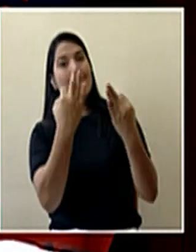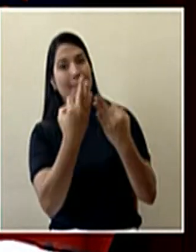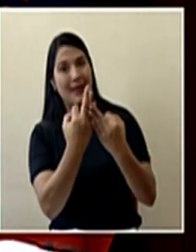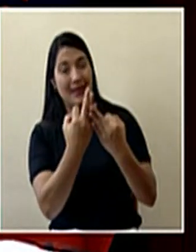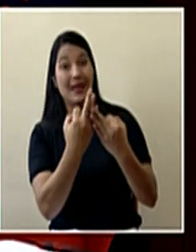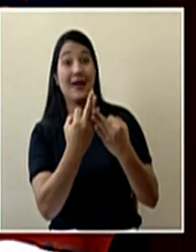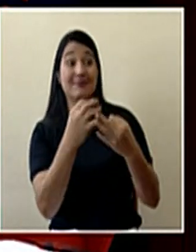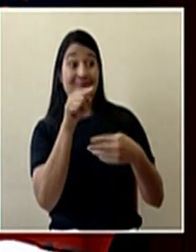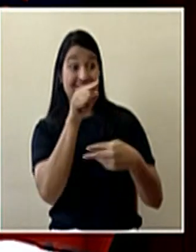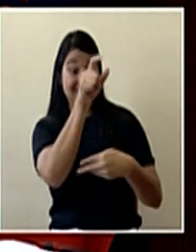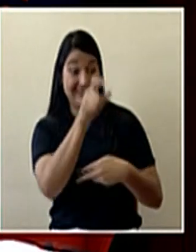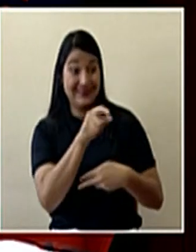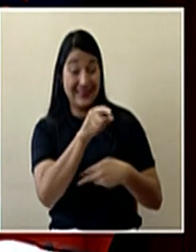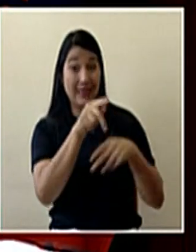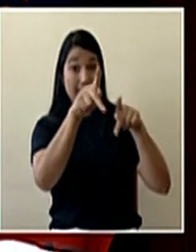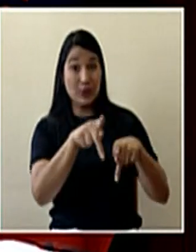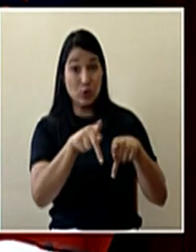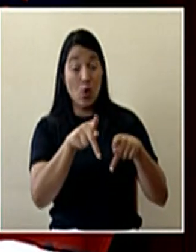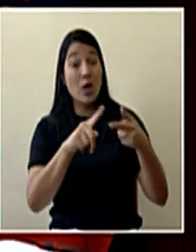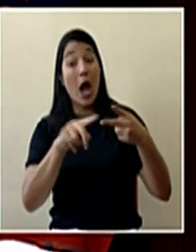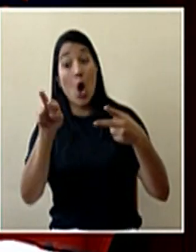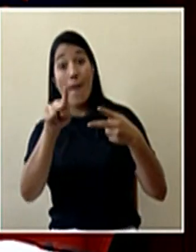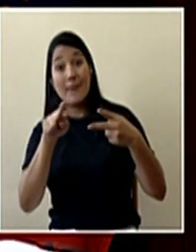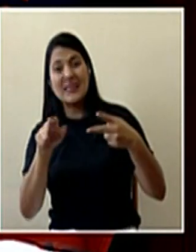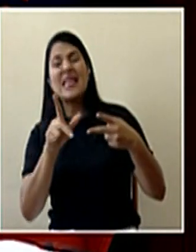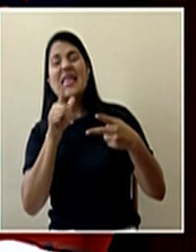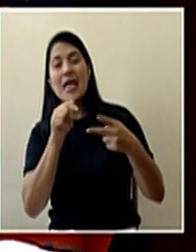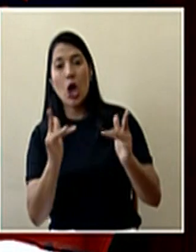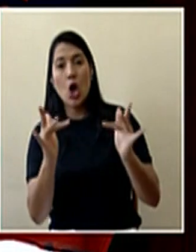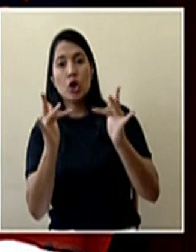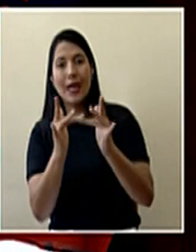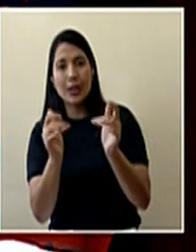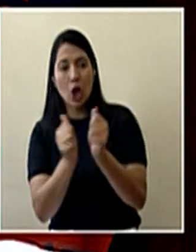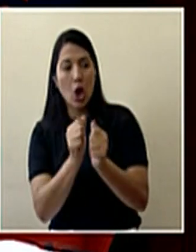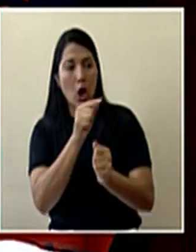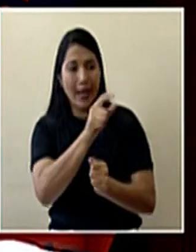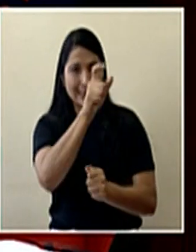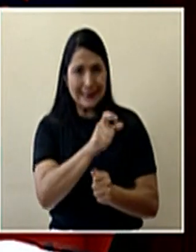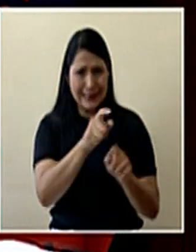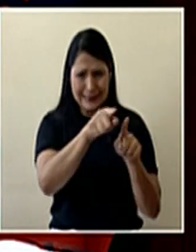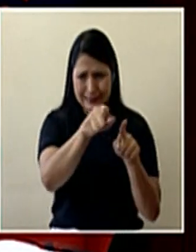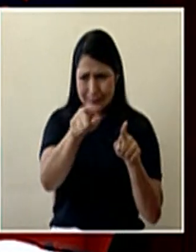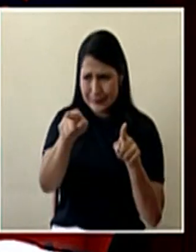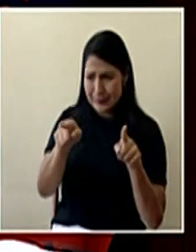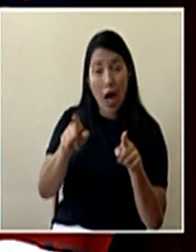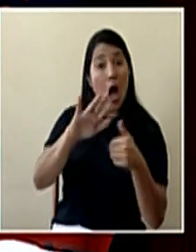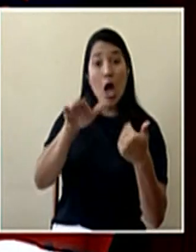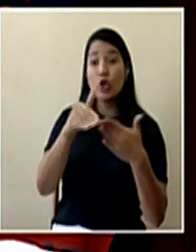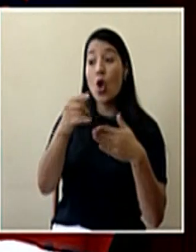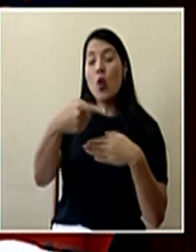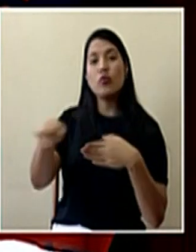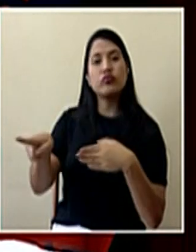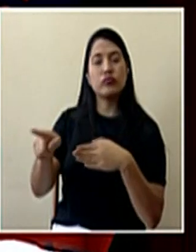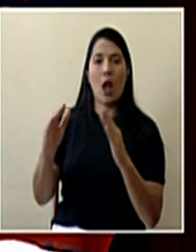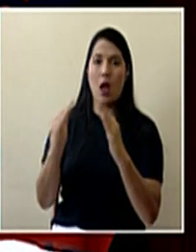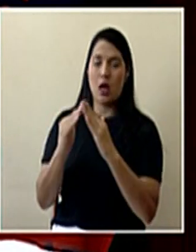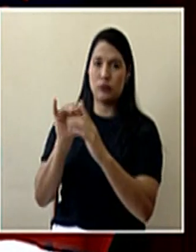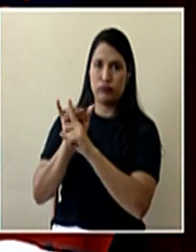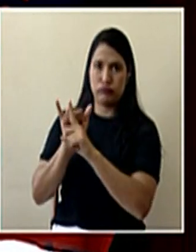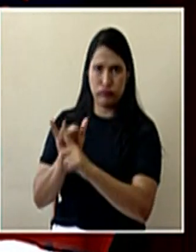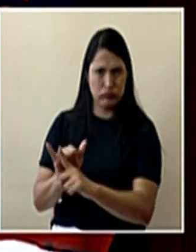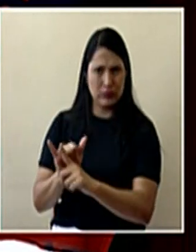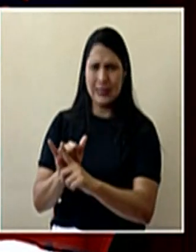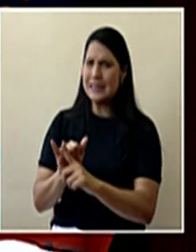con esa persona. Esto se realiza todos los días de una forma muy minuciosa, de una forma muy profesional, en conjunto con el personal del Ministerio de